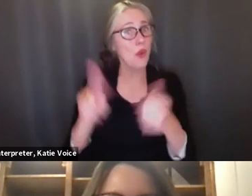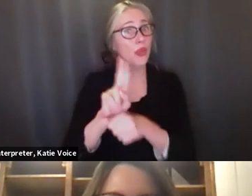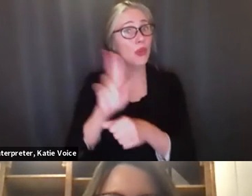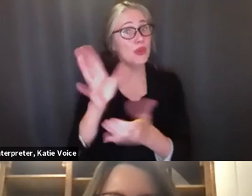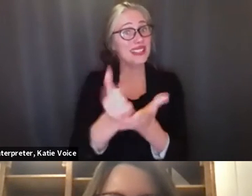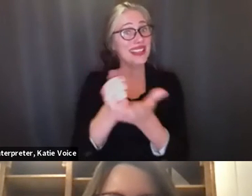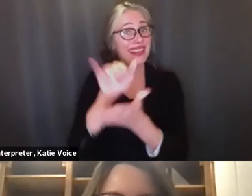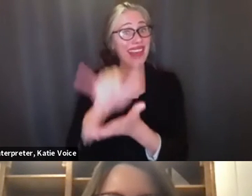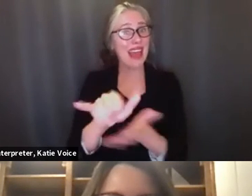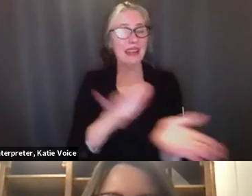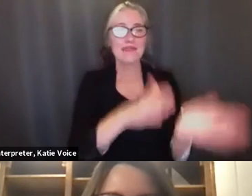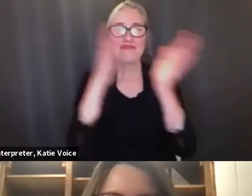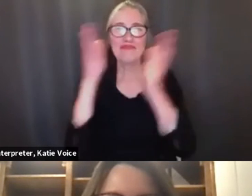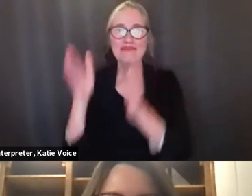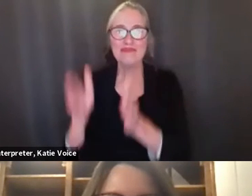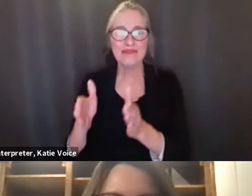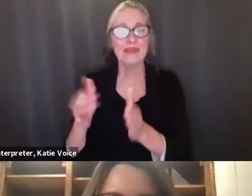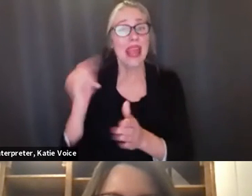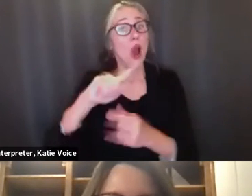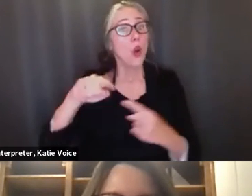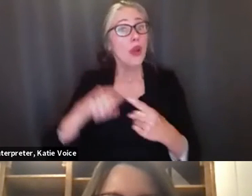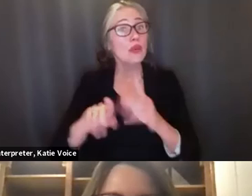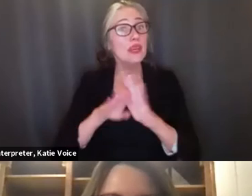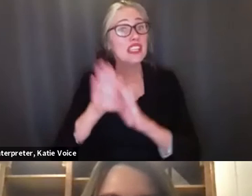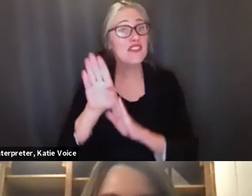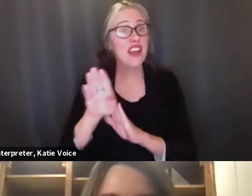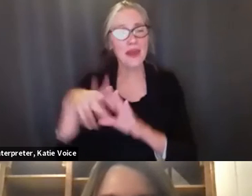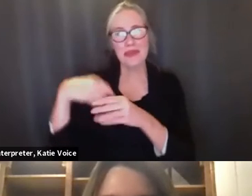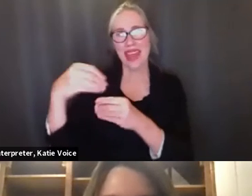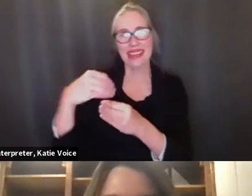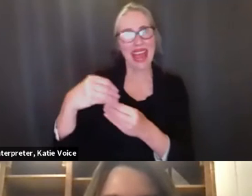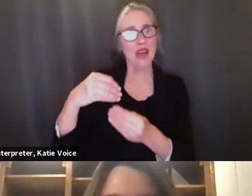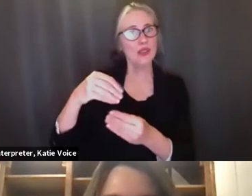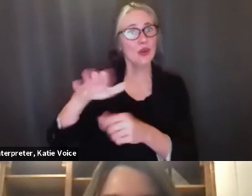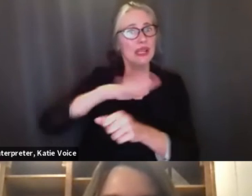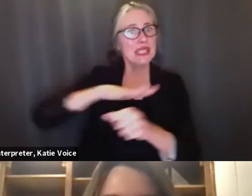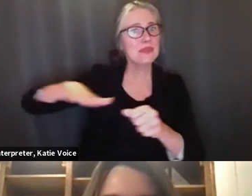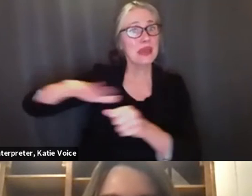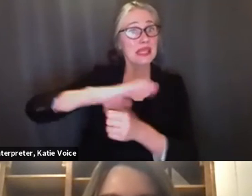clic. Mientras seguimos desarrollando este programa,